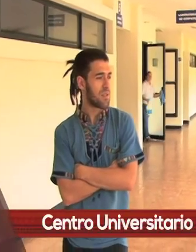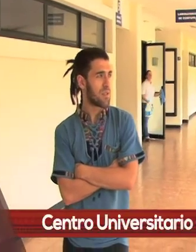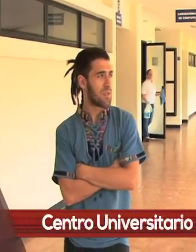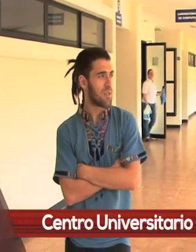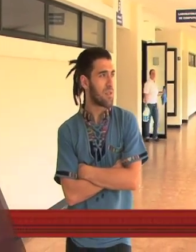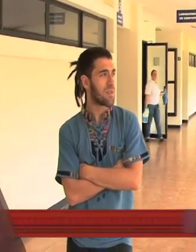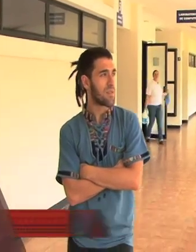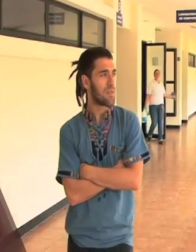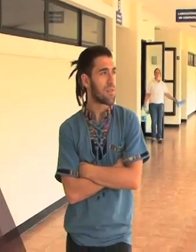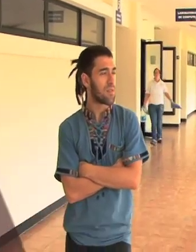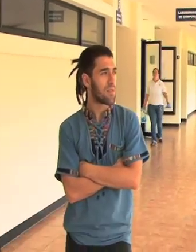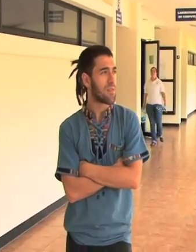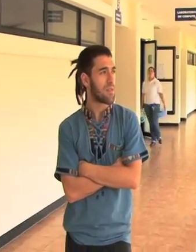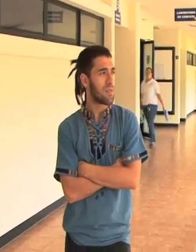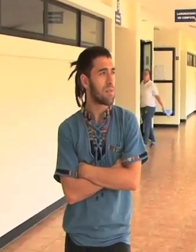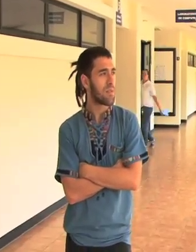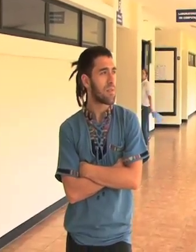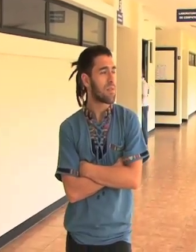De OSA, que es